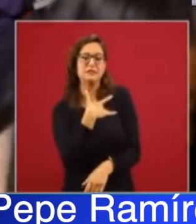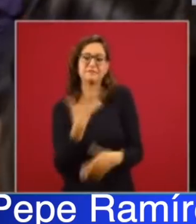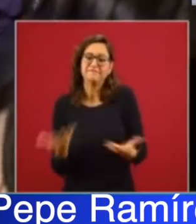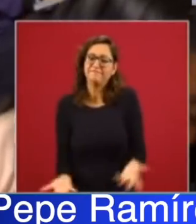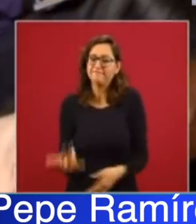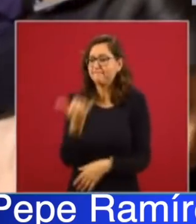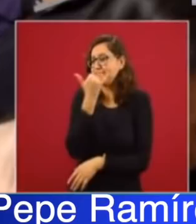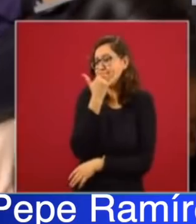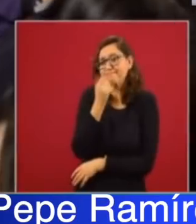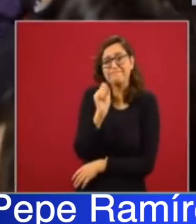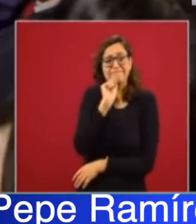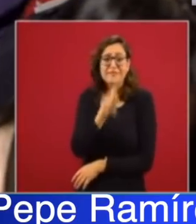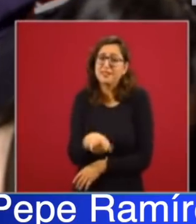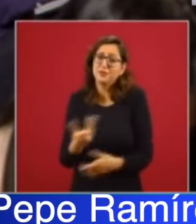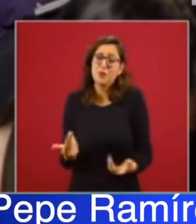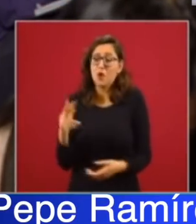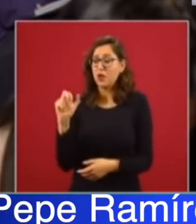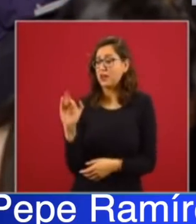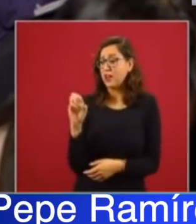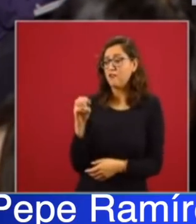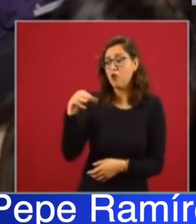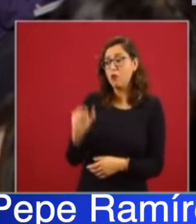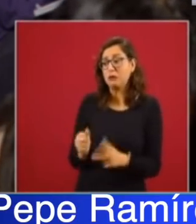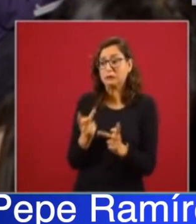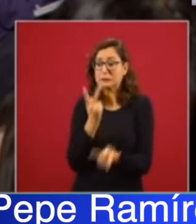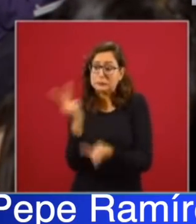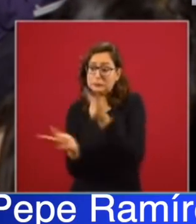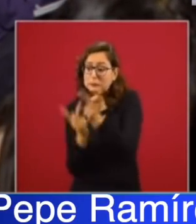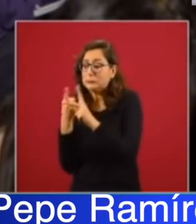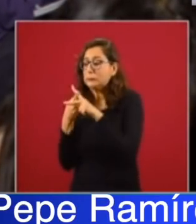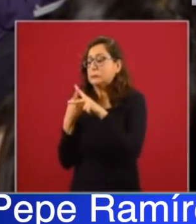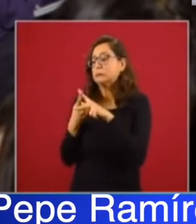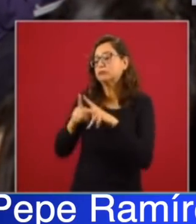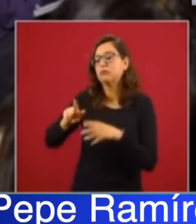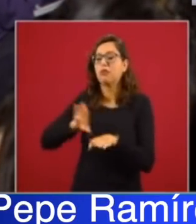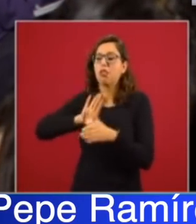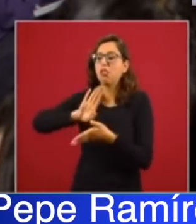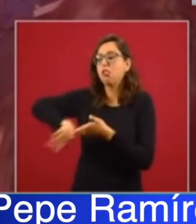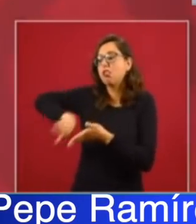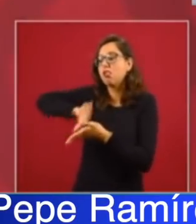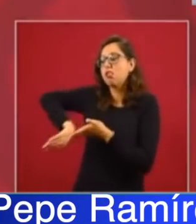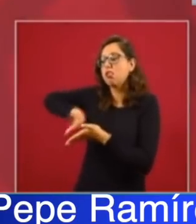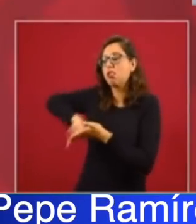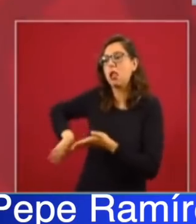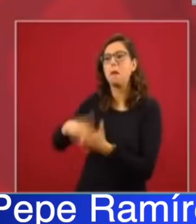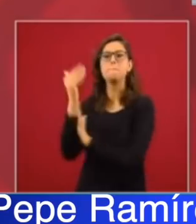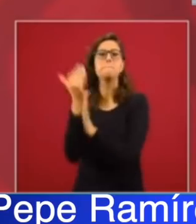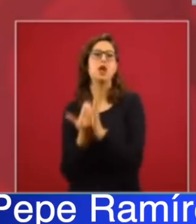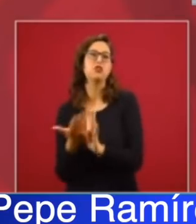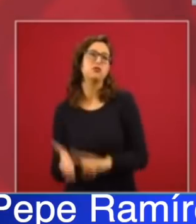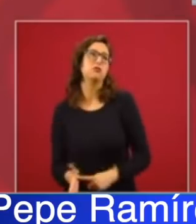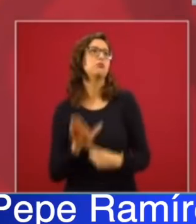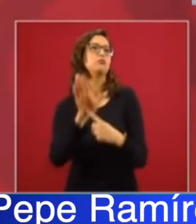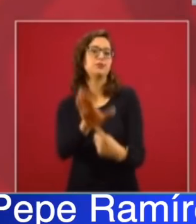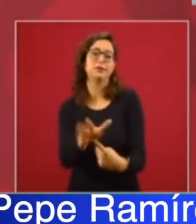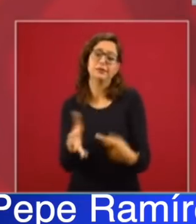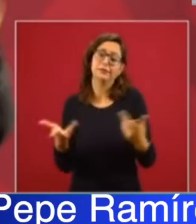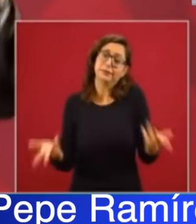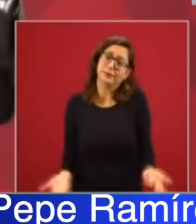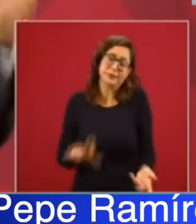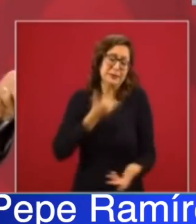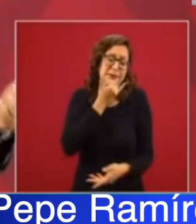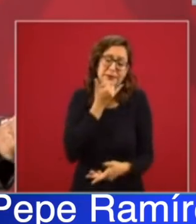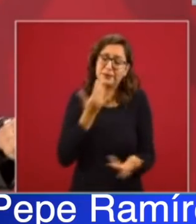Es que desean, pues, ya me los imagino, ¿no? Es su enojo, ¿no? Que hacen la